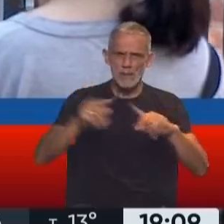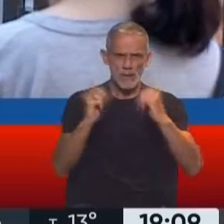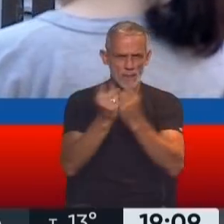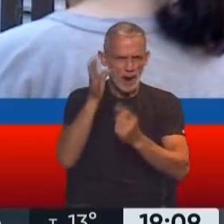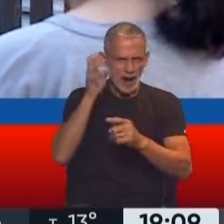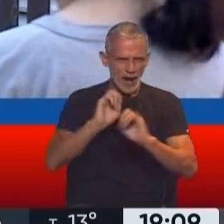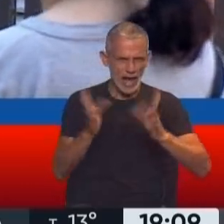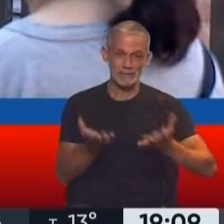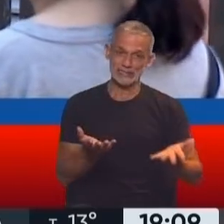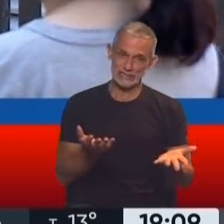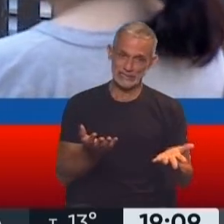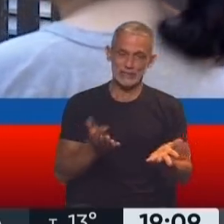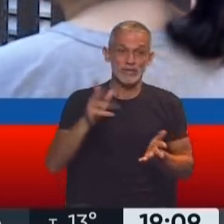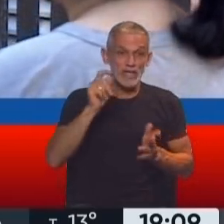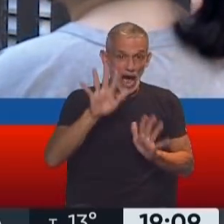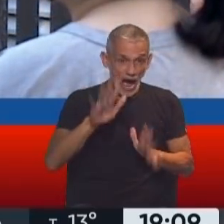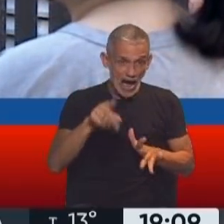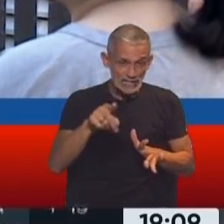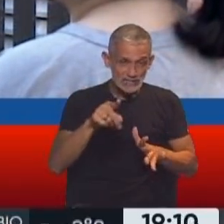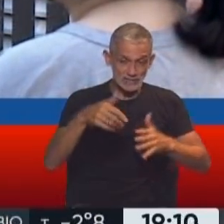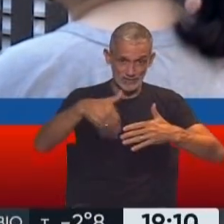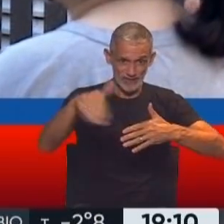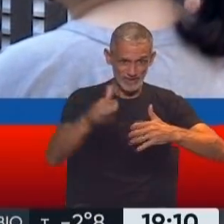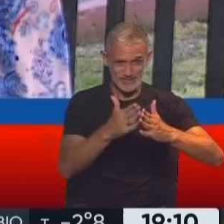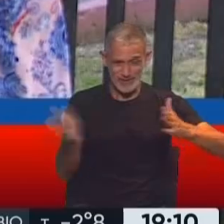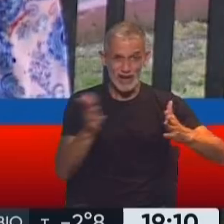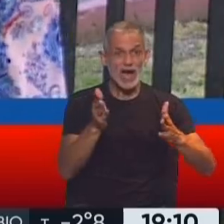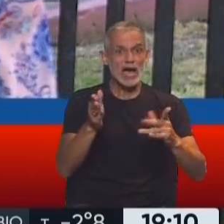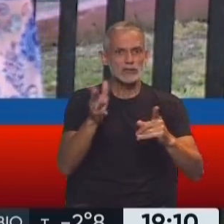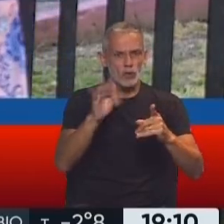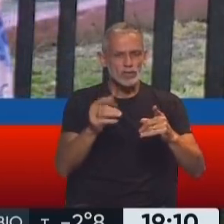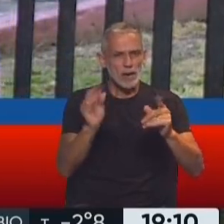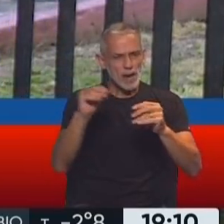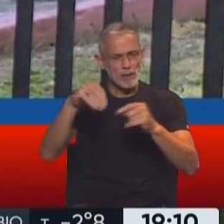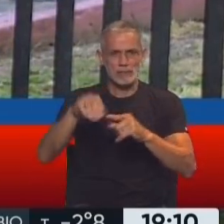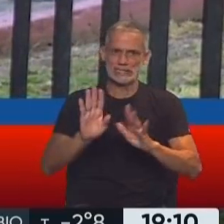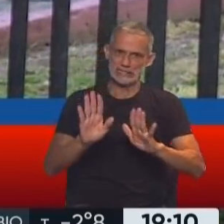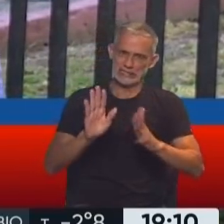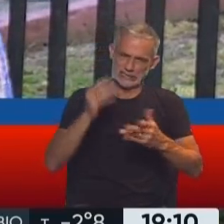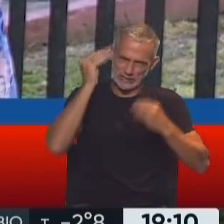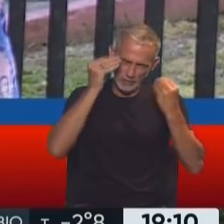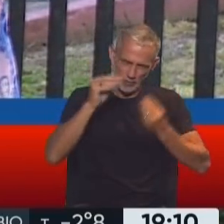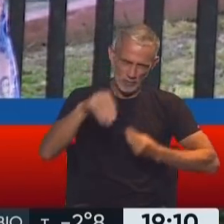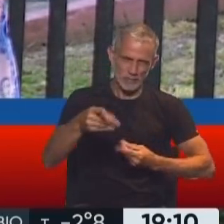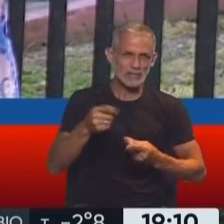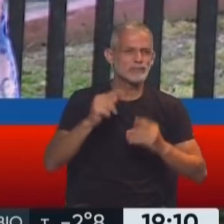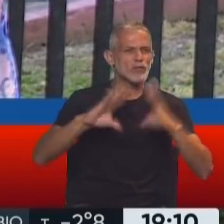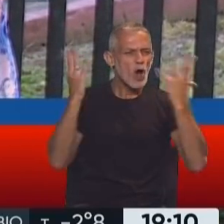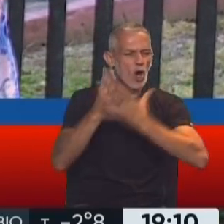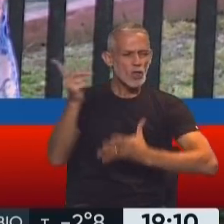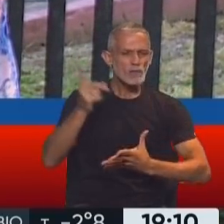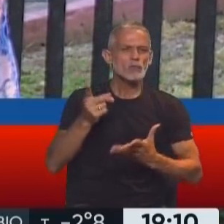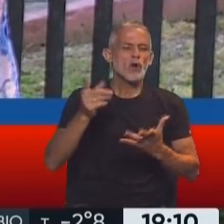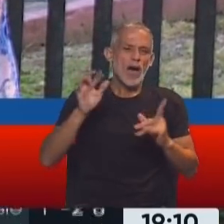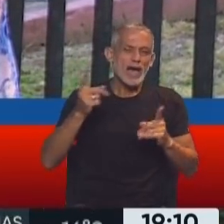COVID. Y si esto se da en los próximos días, nos vamos a preocupar. Hay un dato alentador en el mundo. A ver. Y